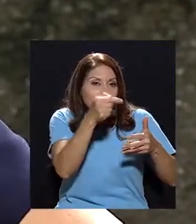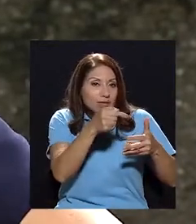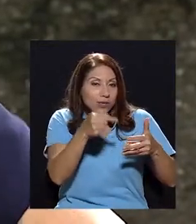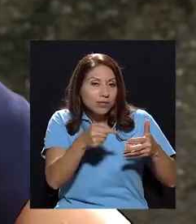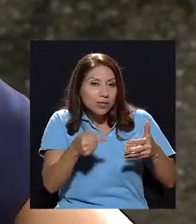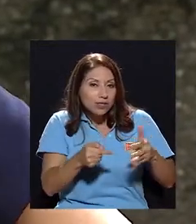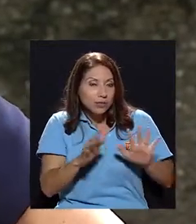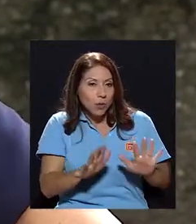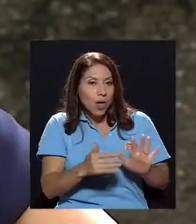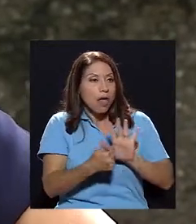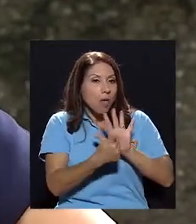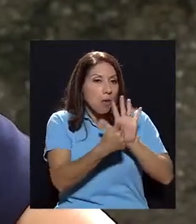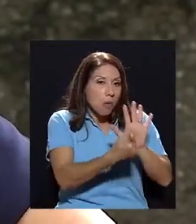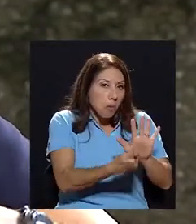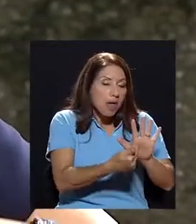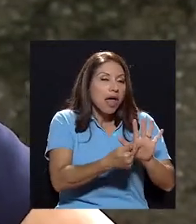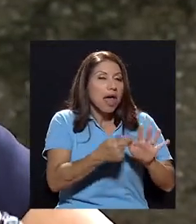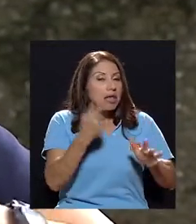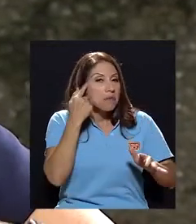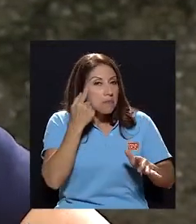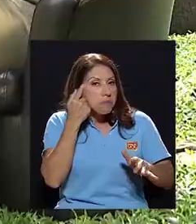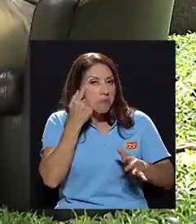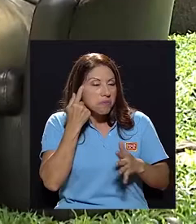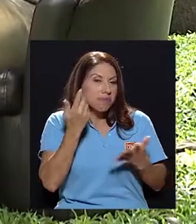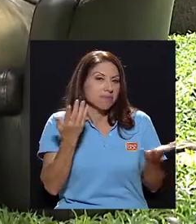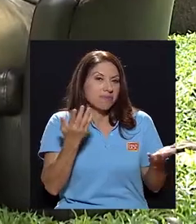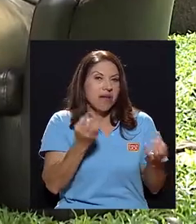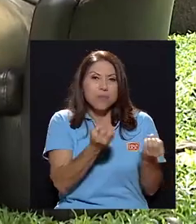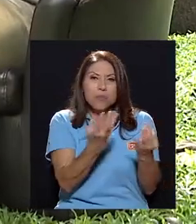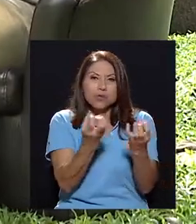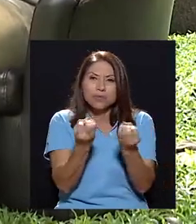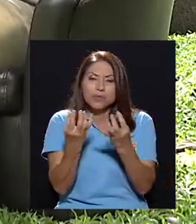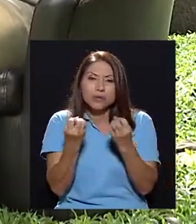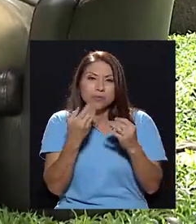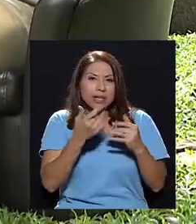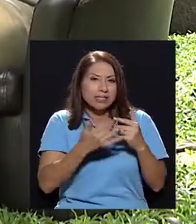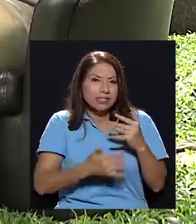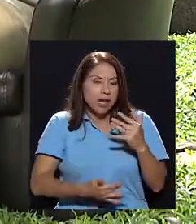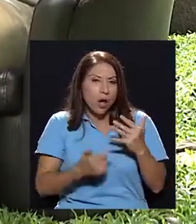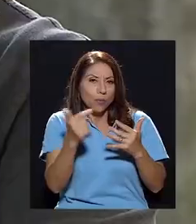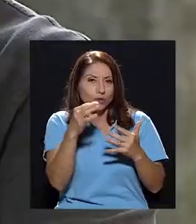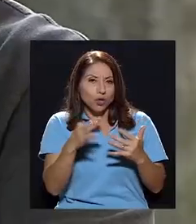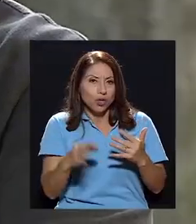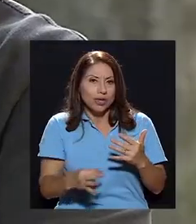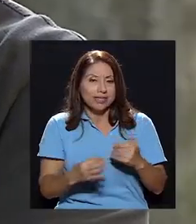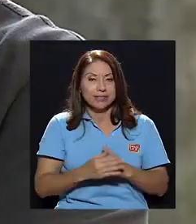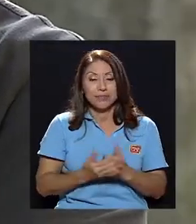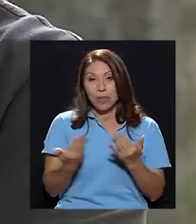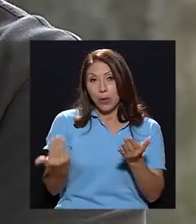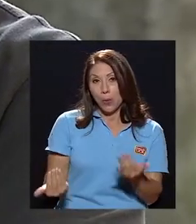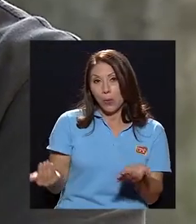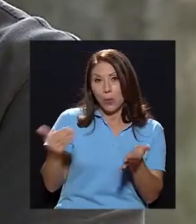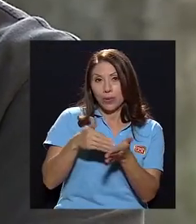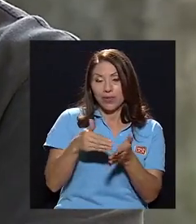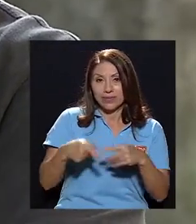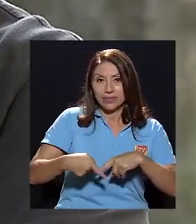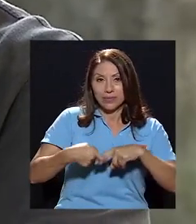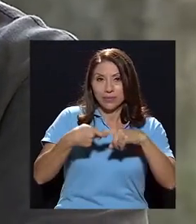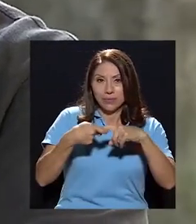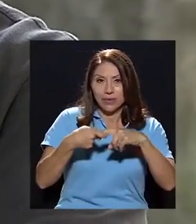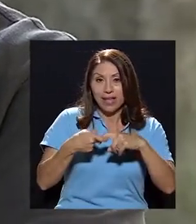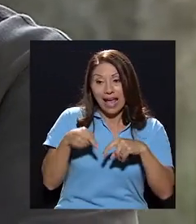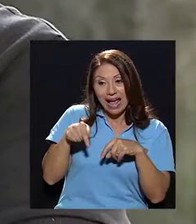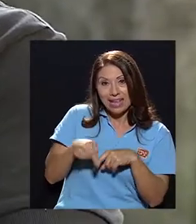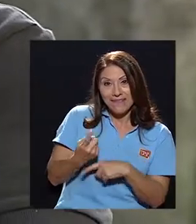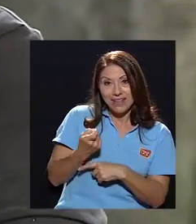bueno, entonces ahí vamos viendo pancakes, waffles, o sea, uh-huh, hay muchas, uh-huh, muchas opciones. Mónica, nos toca hacer una nueva pausa, nos quedan